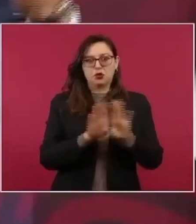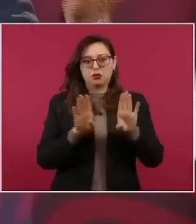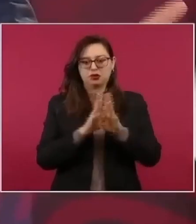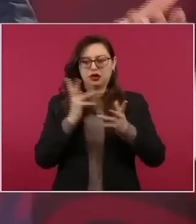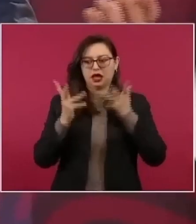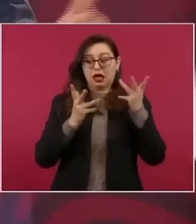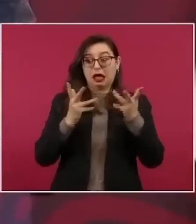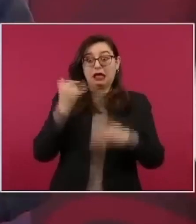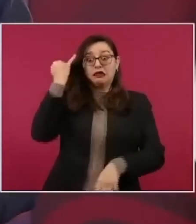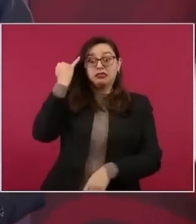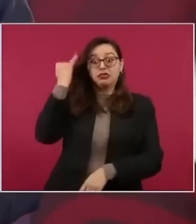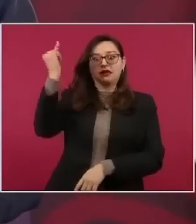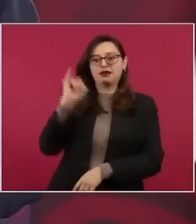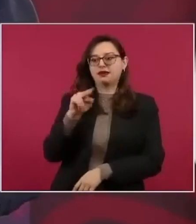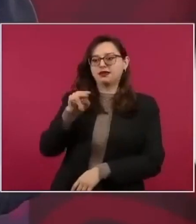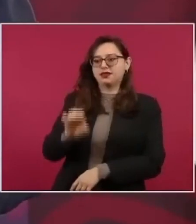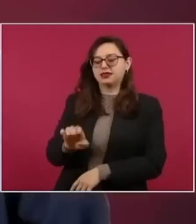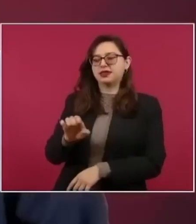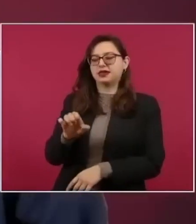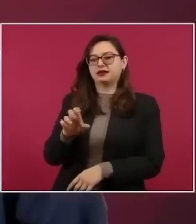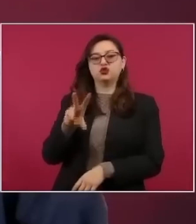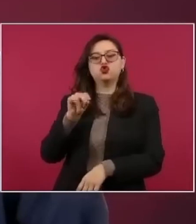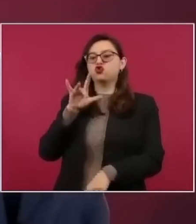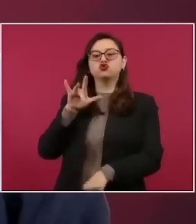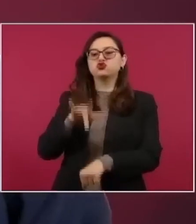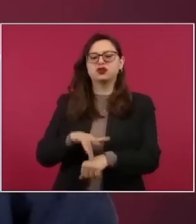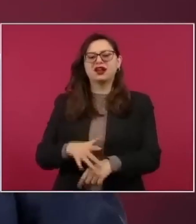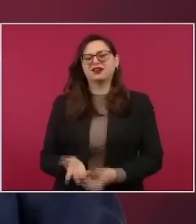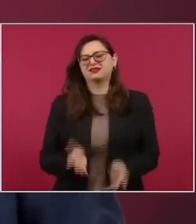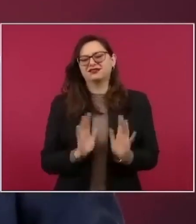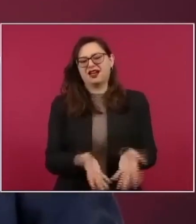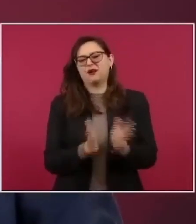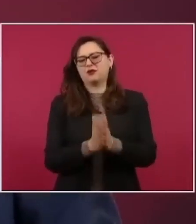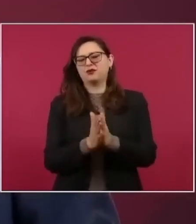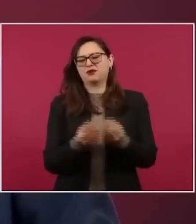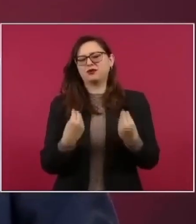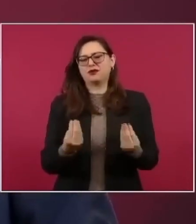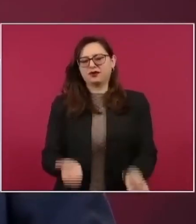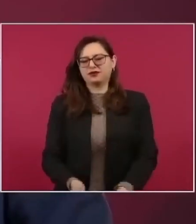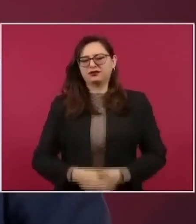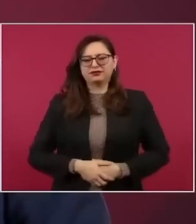de que el INE no se toca. ¡Ya! ¡Chole!